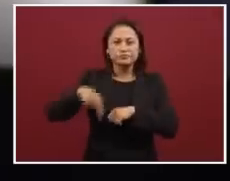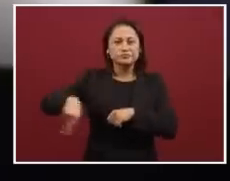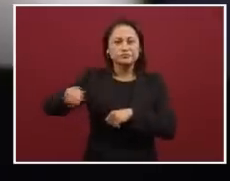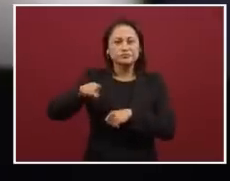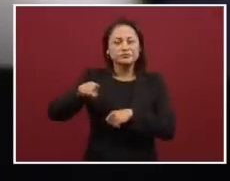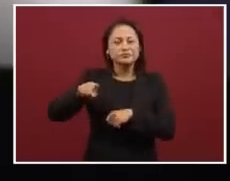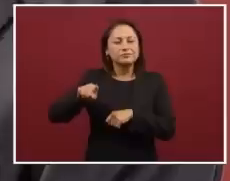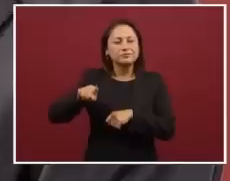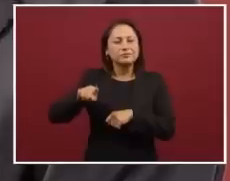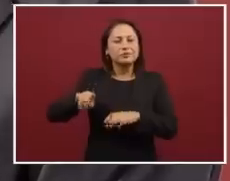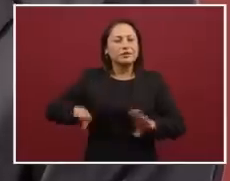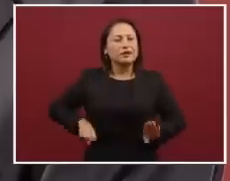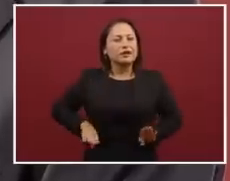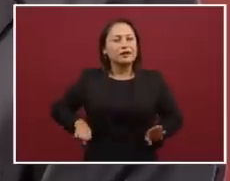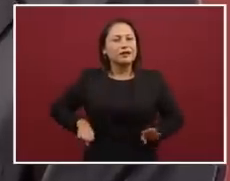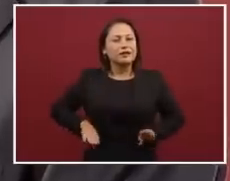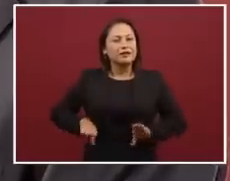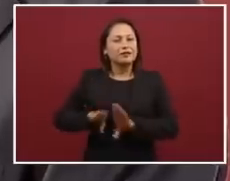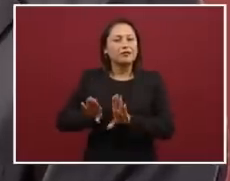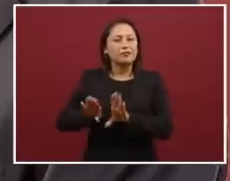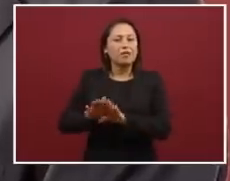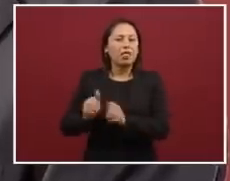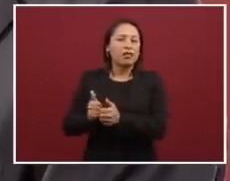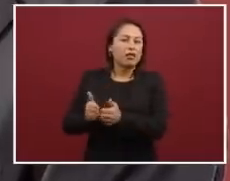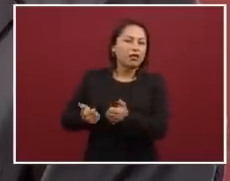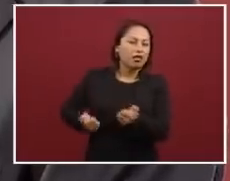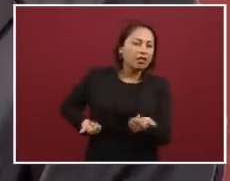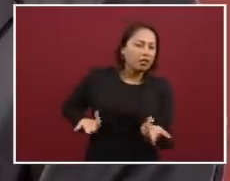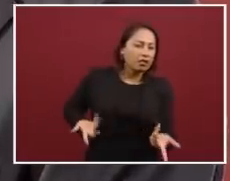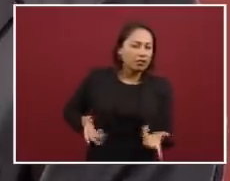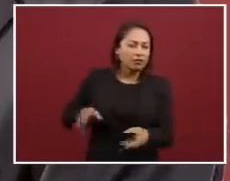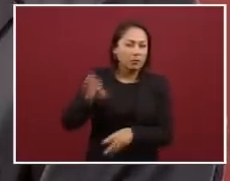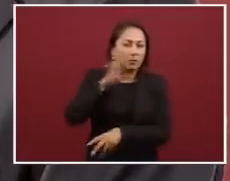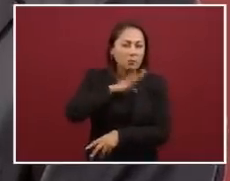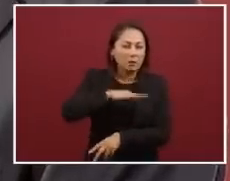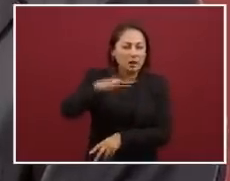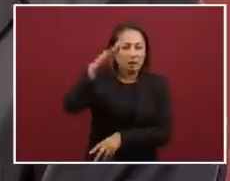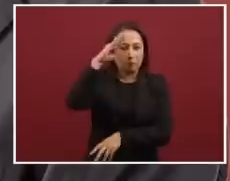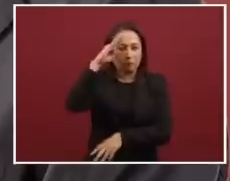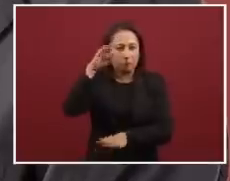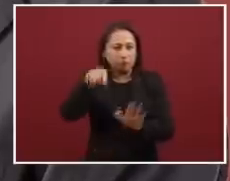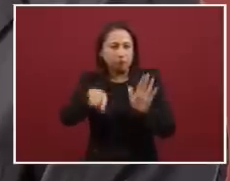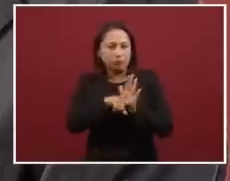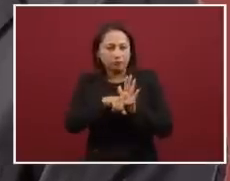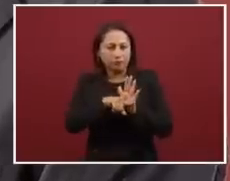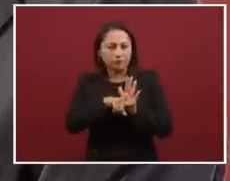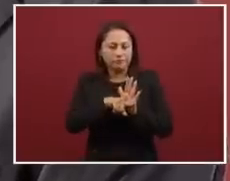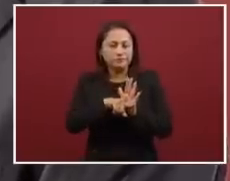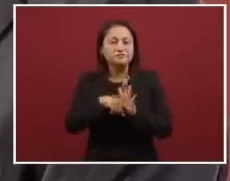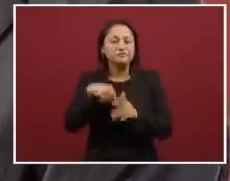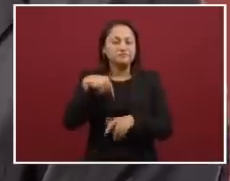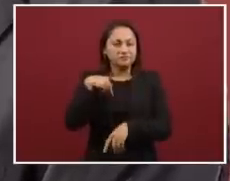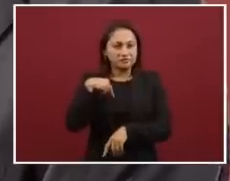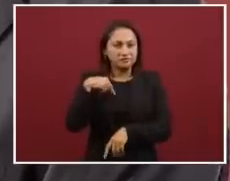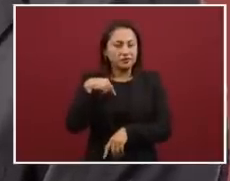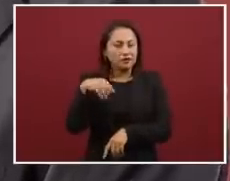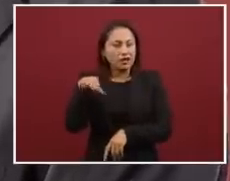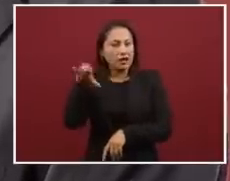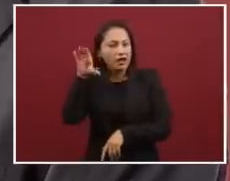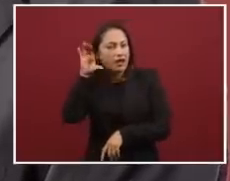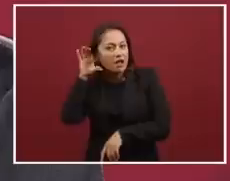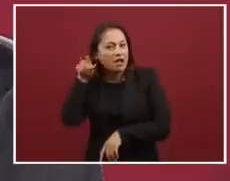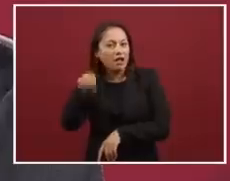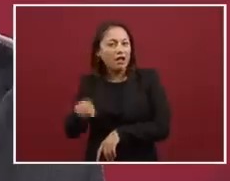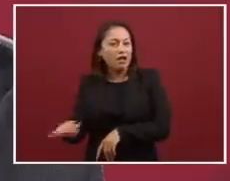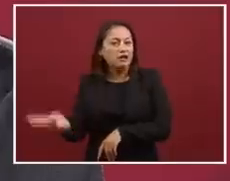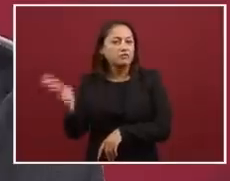mentalidad muy retrógrada en ese sentido. He escuchado expresiones que